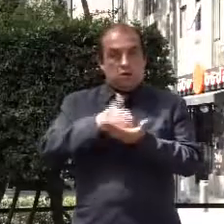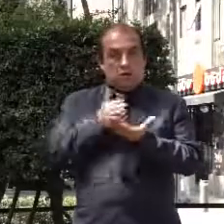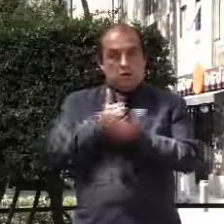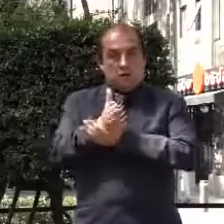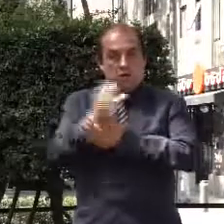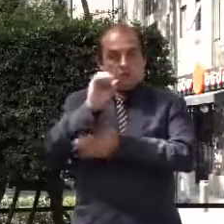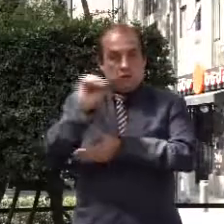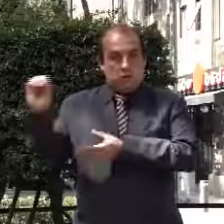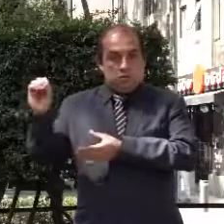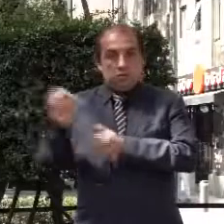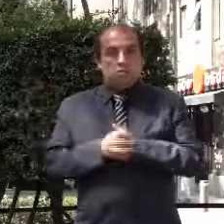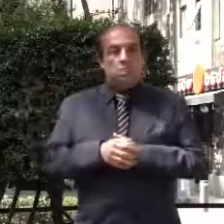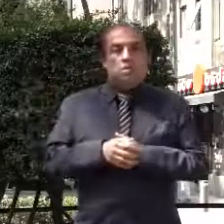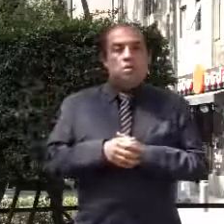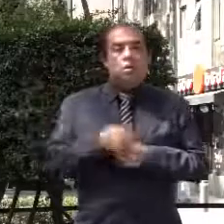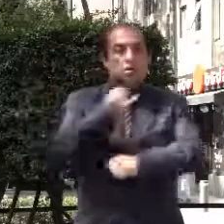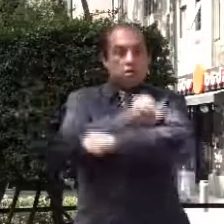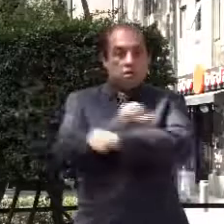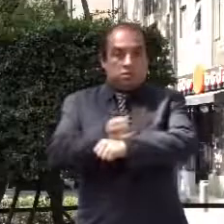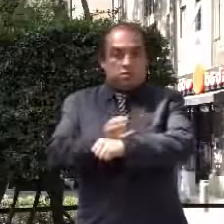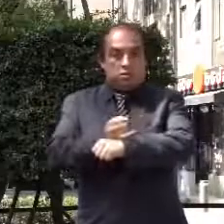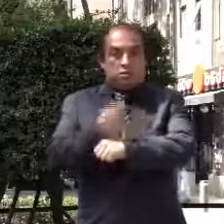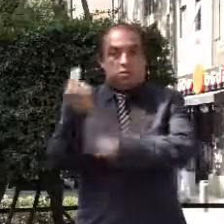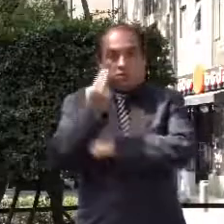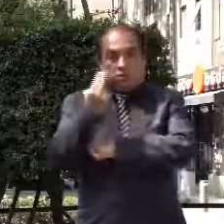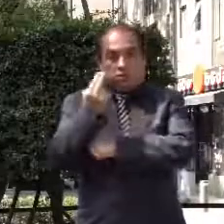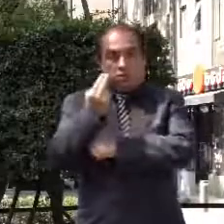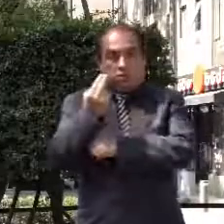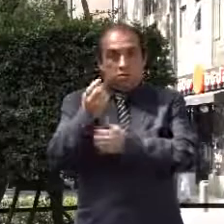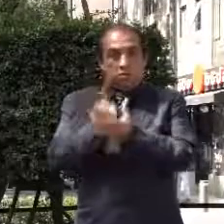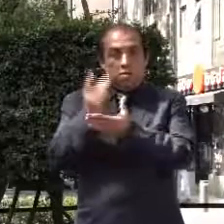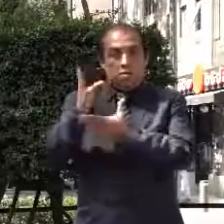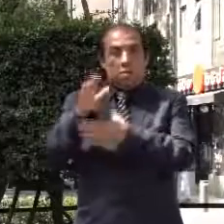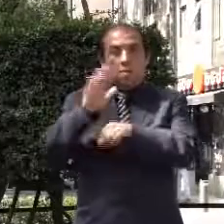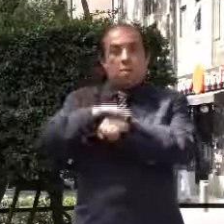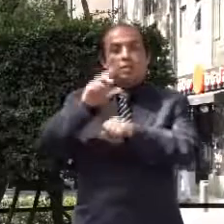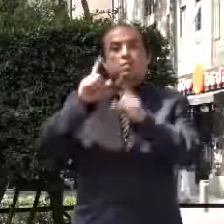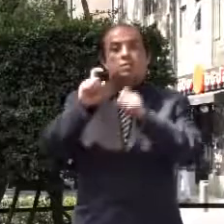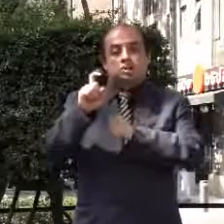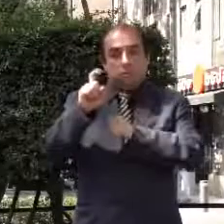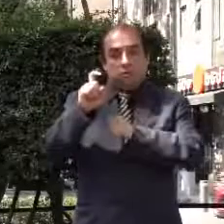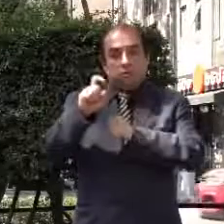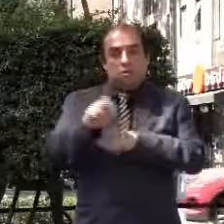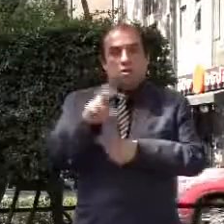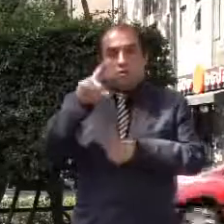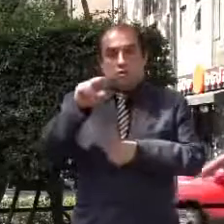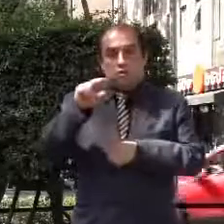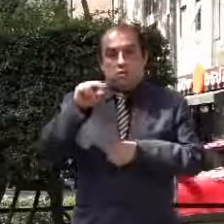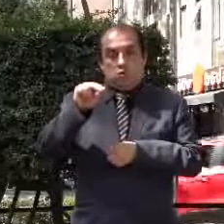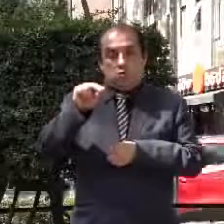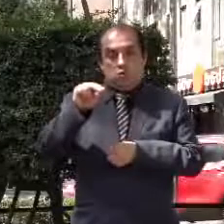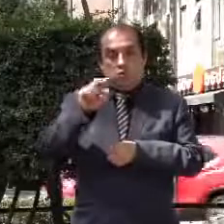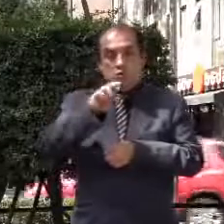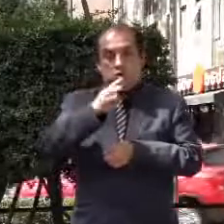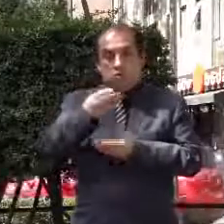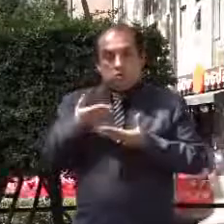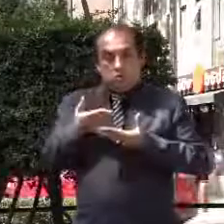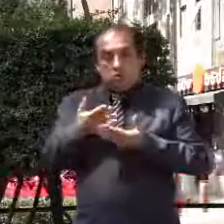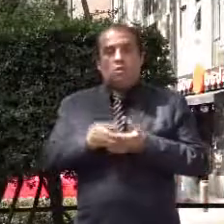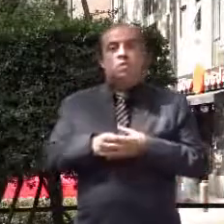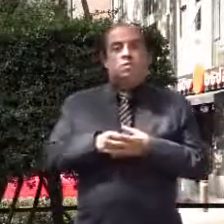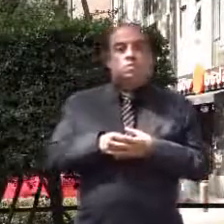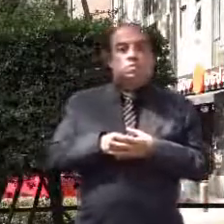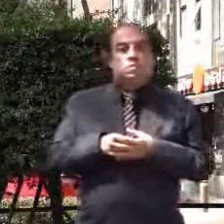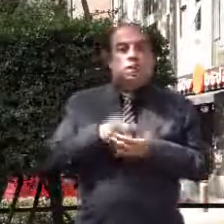En Iztapalapa lo que necesitamos es aportarle más agua, no recuperar agua para llevarla